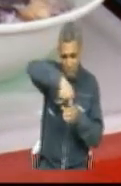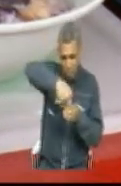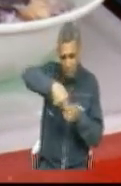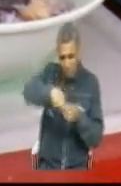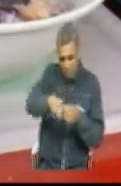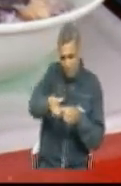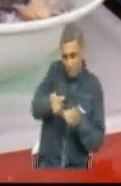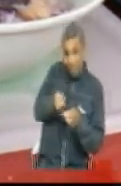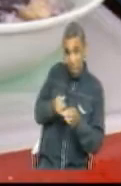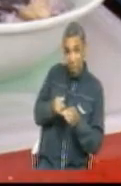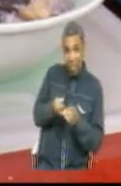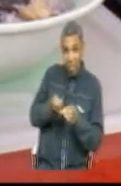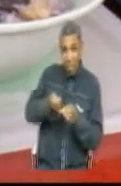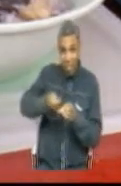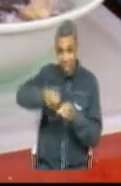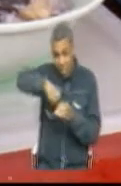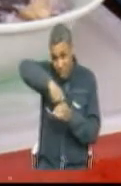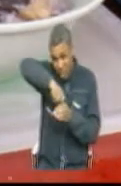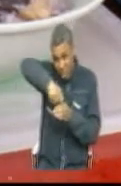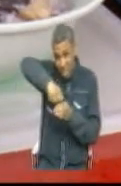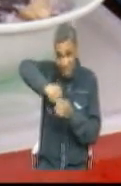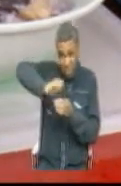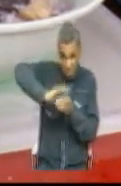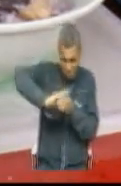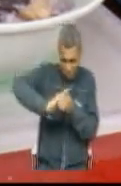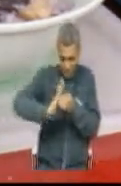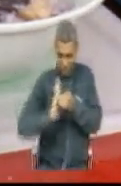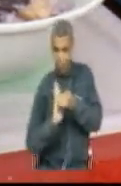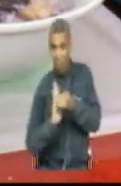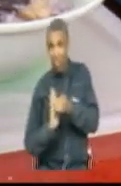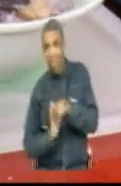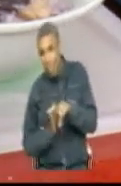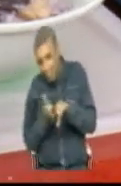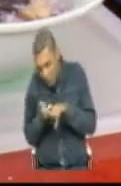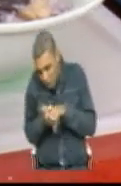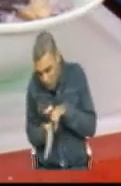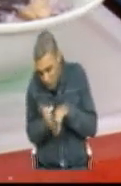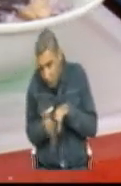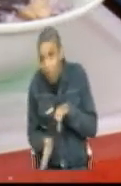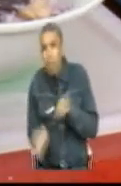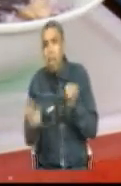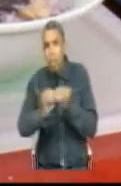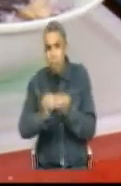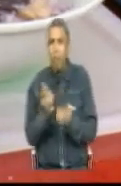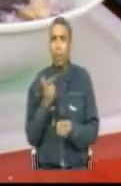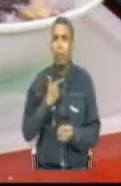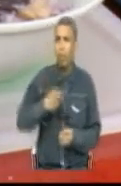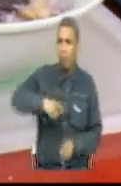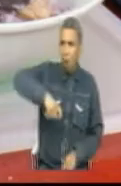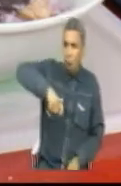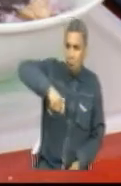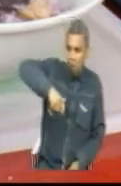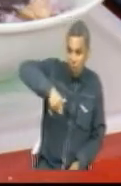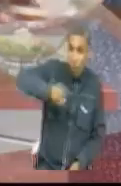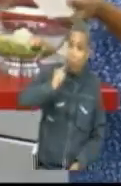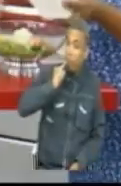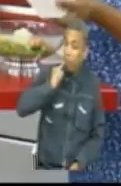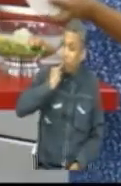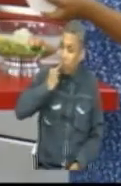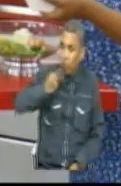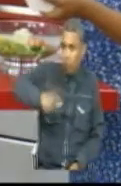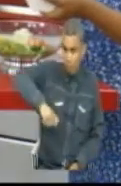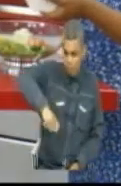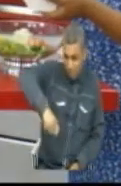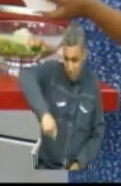cada quien tiene su estilo su gusto y le puede agregar limón si quiere le puede agregar naranja en esta ocasión yo le voy a agregar un